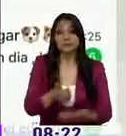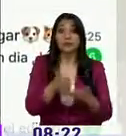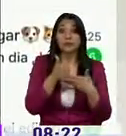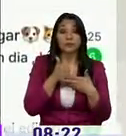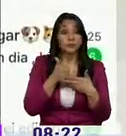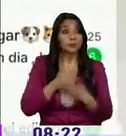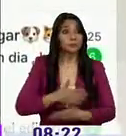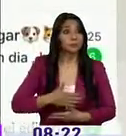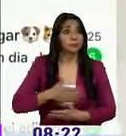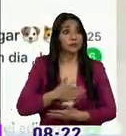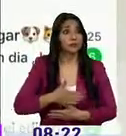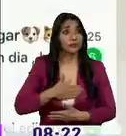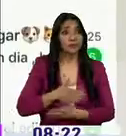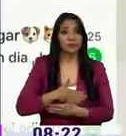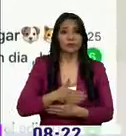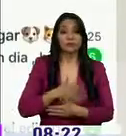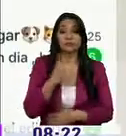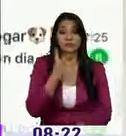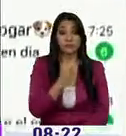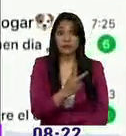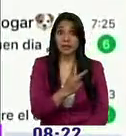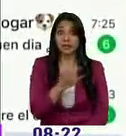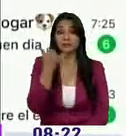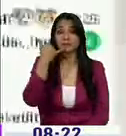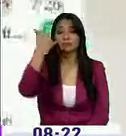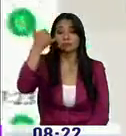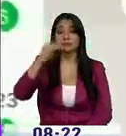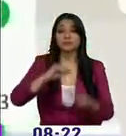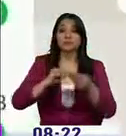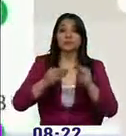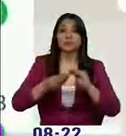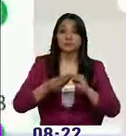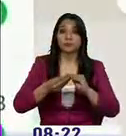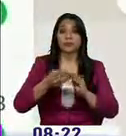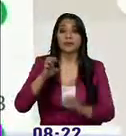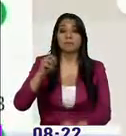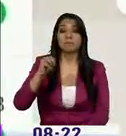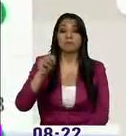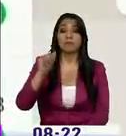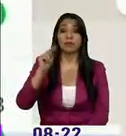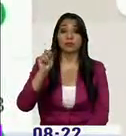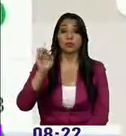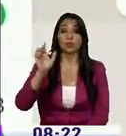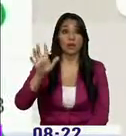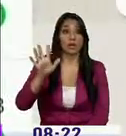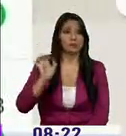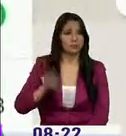pueden ayudar. Alguien los ve comunicarse a estos teléfonos de Manuel Oña,